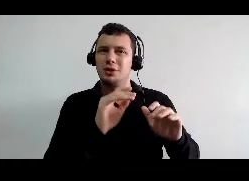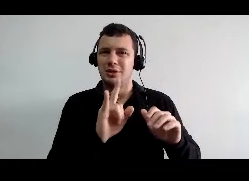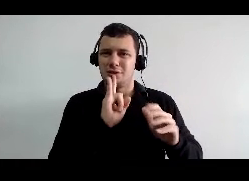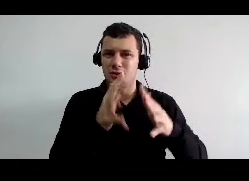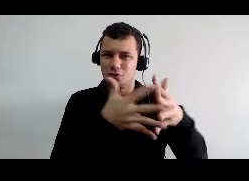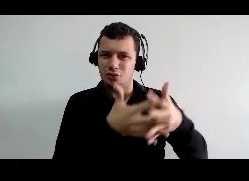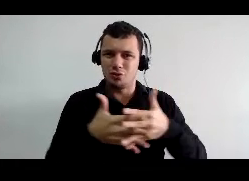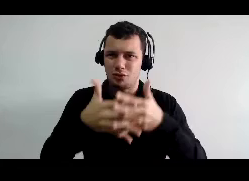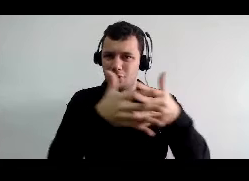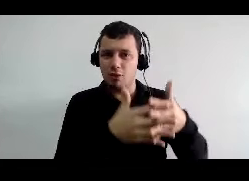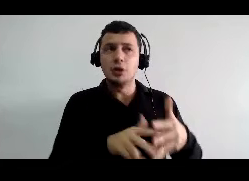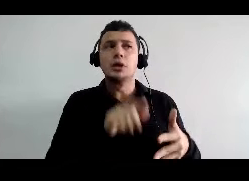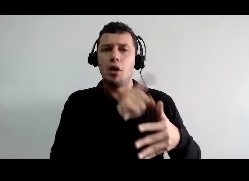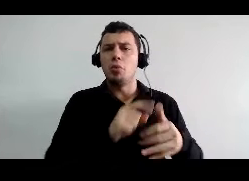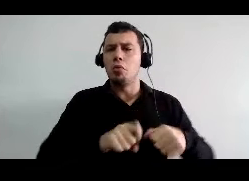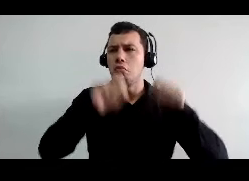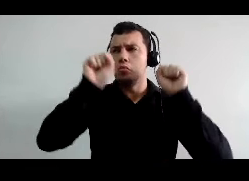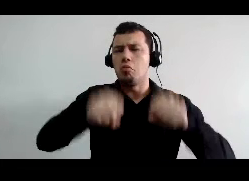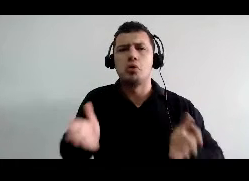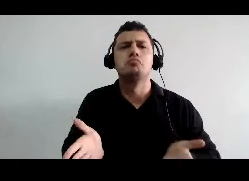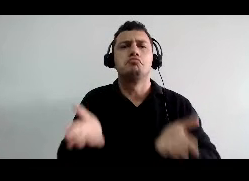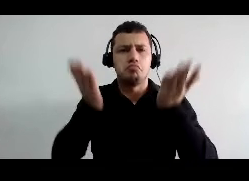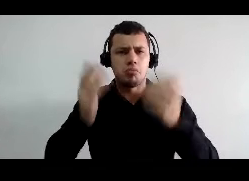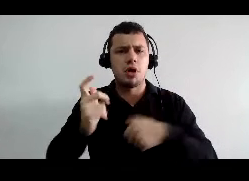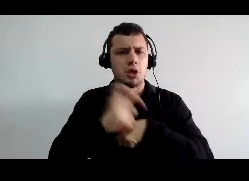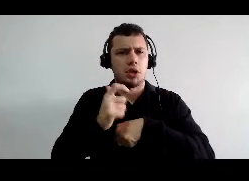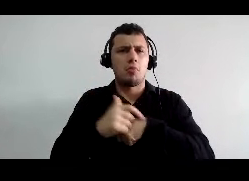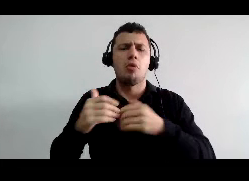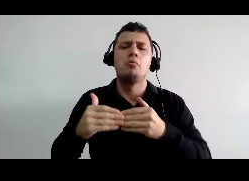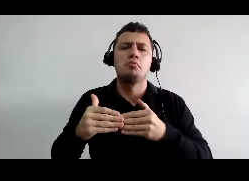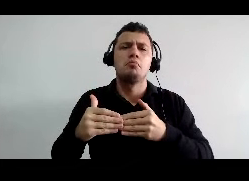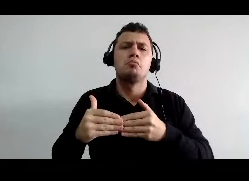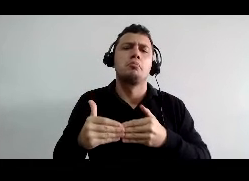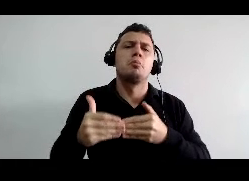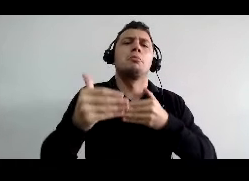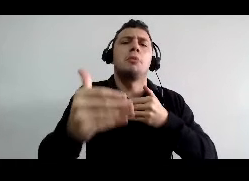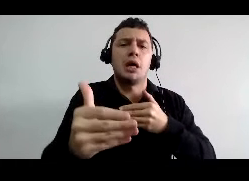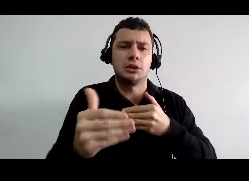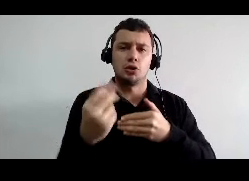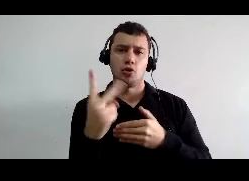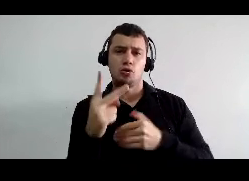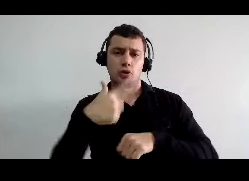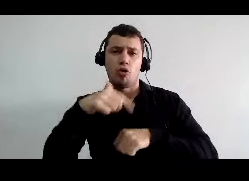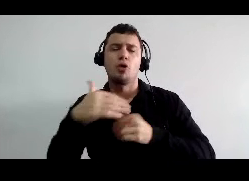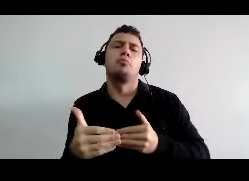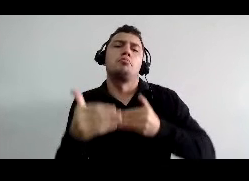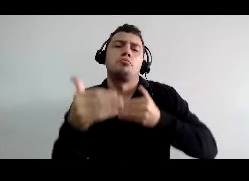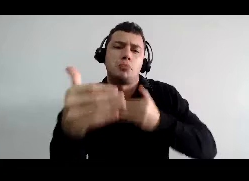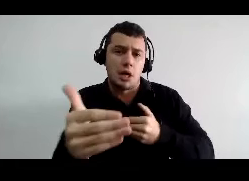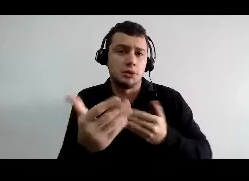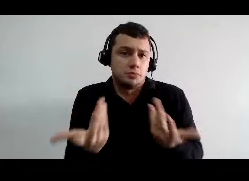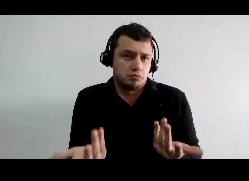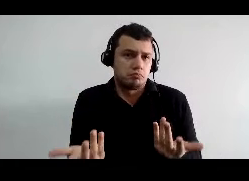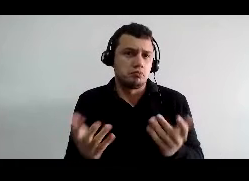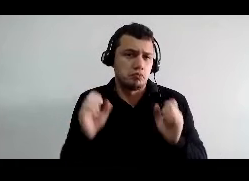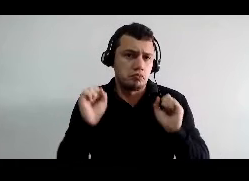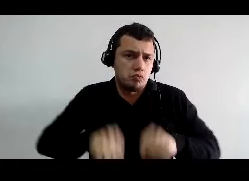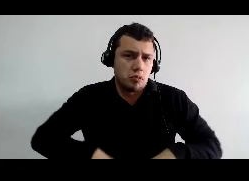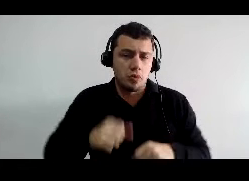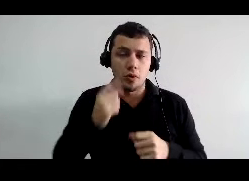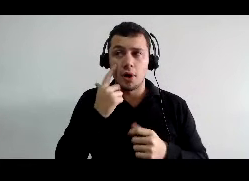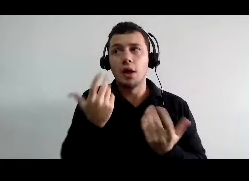avalando este uso extendido, y este uso extendido estaría claro exclusivamente si yo tengo áreas